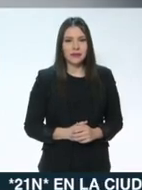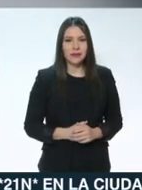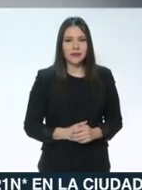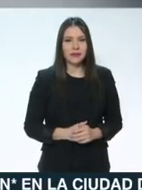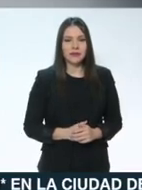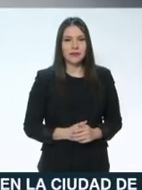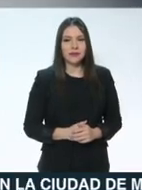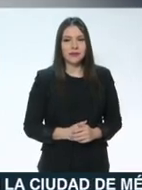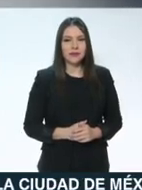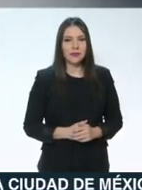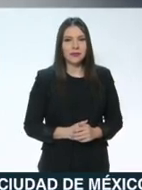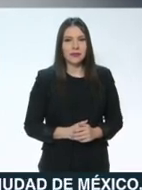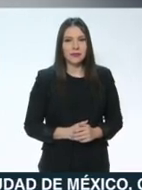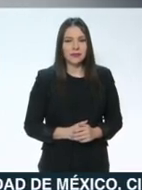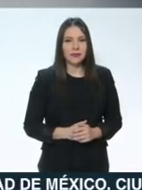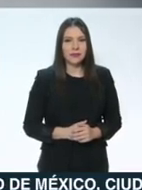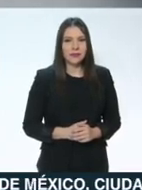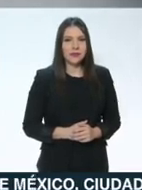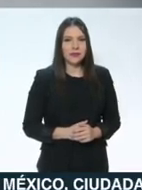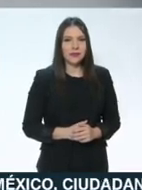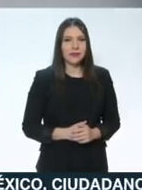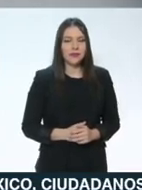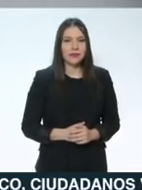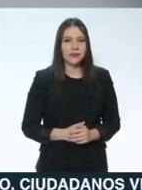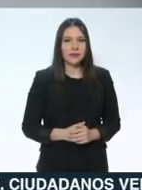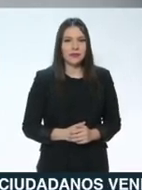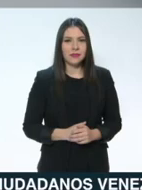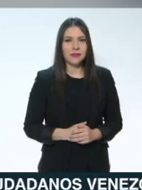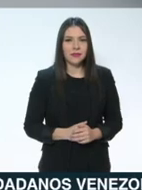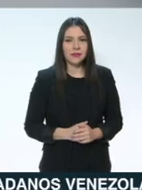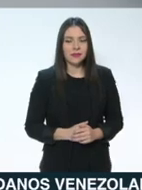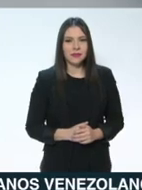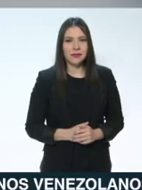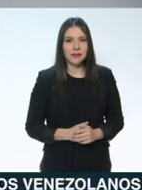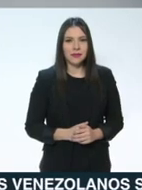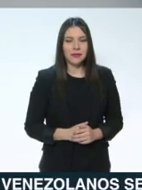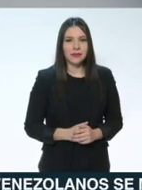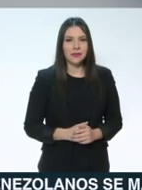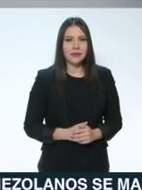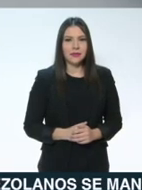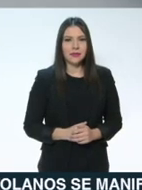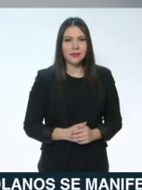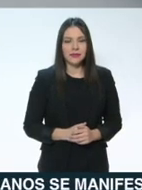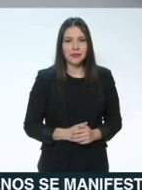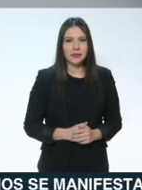Oh no. It's okay. You're strong.